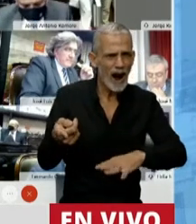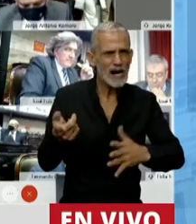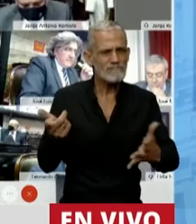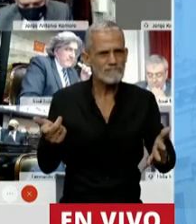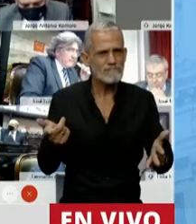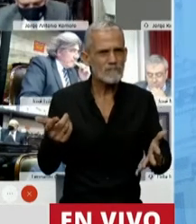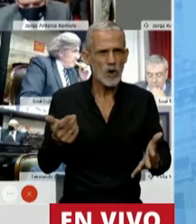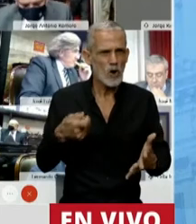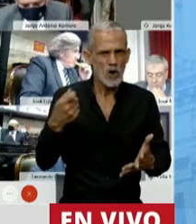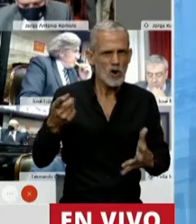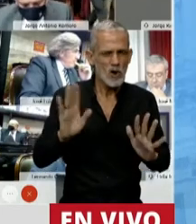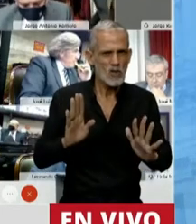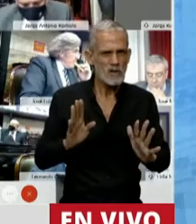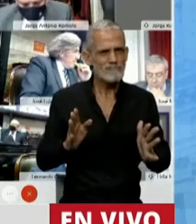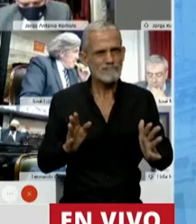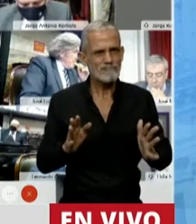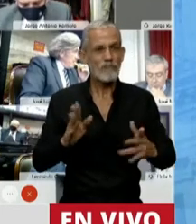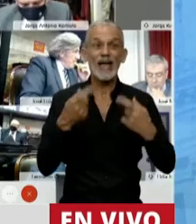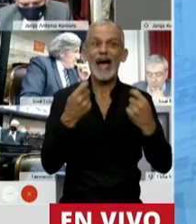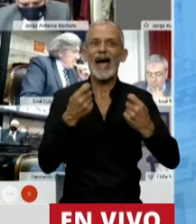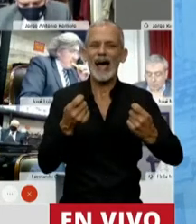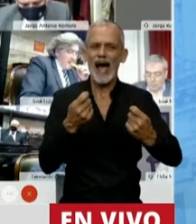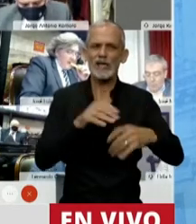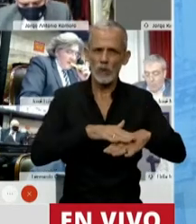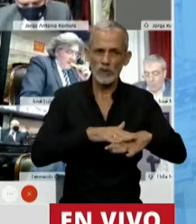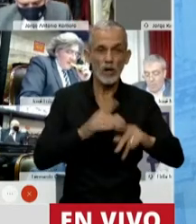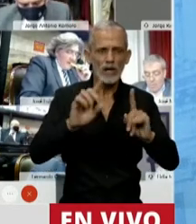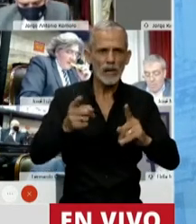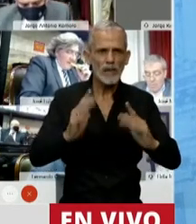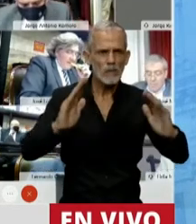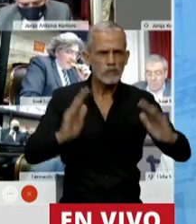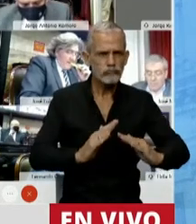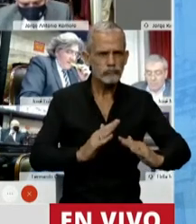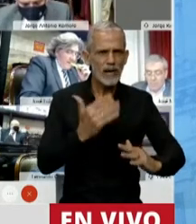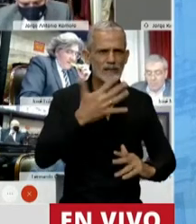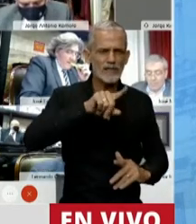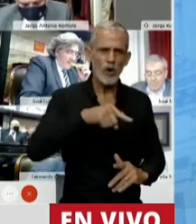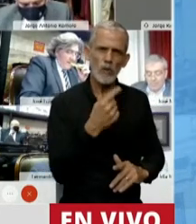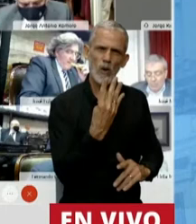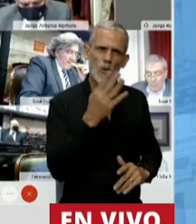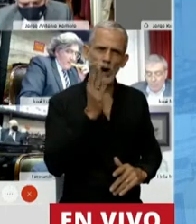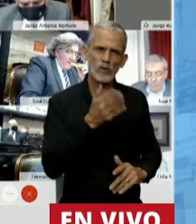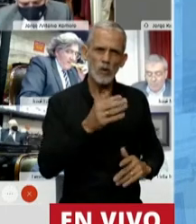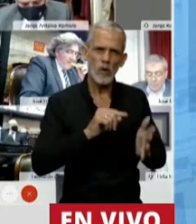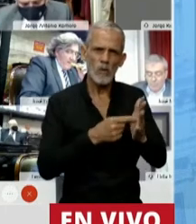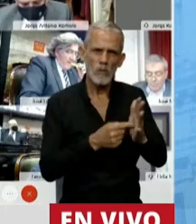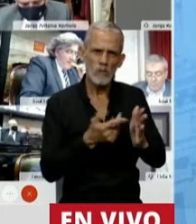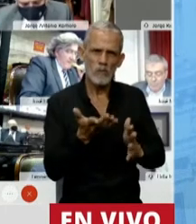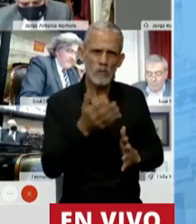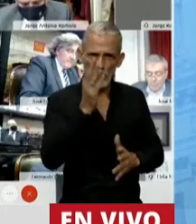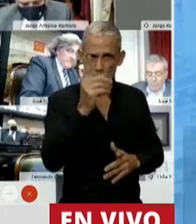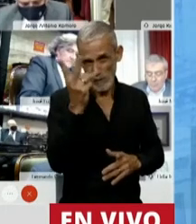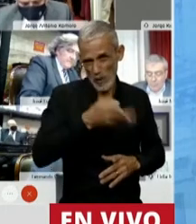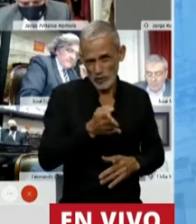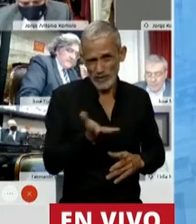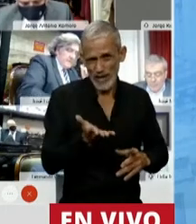nuestra Argentina. Y gasto primario también retrocedió 5,4 puntos del Producto Bruto Interno, con